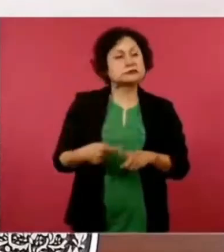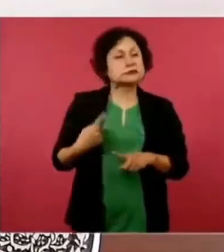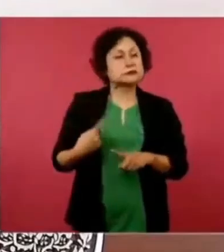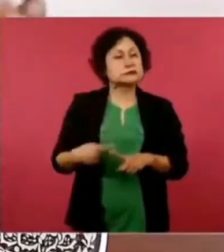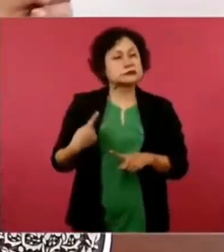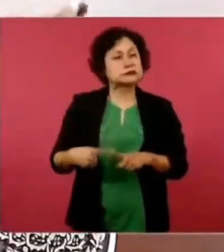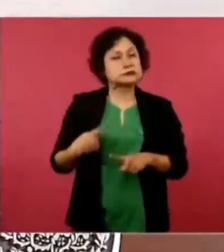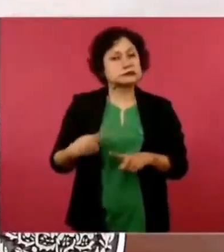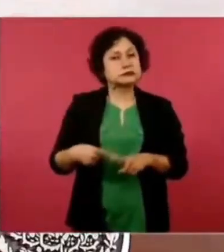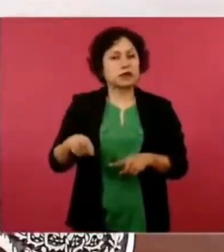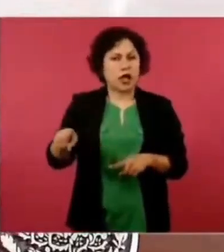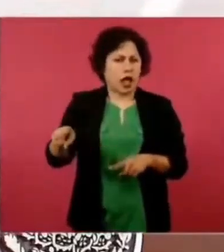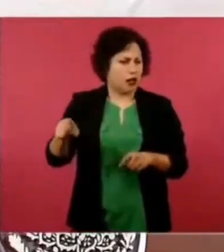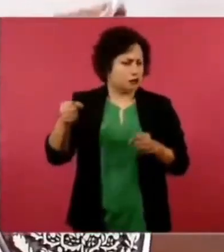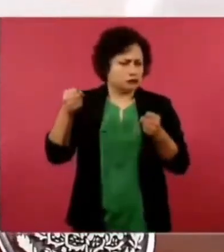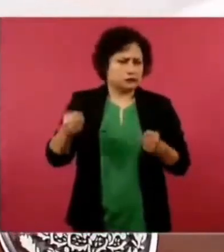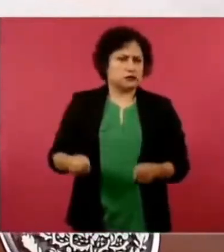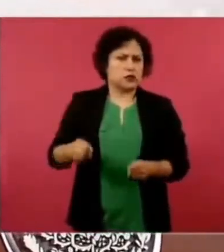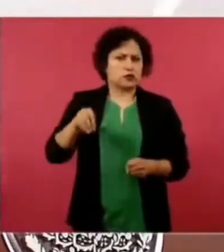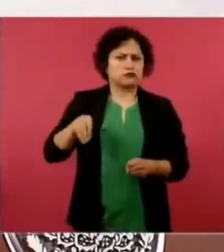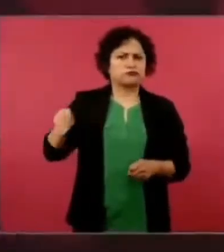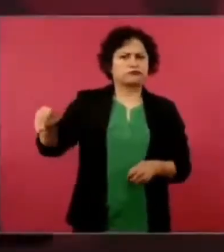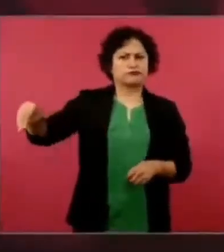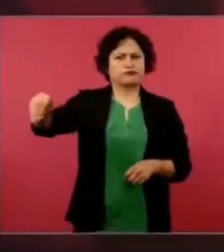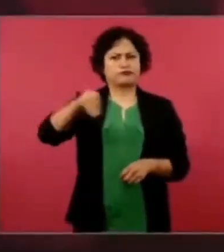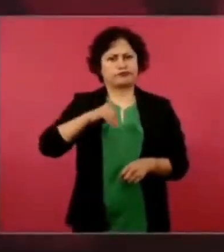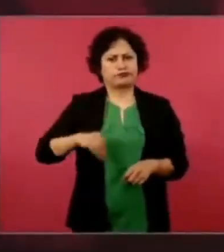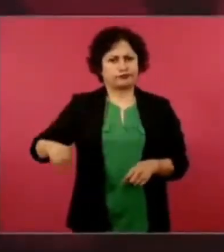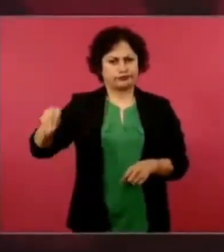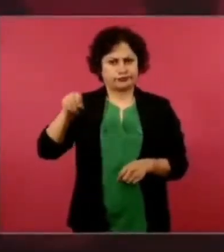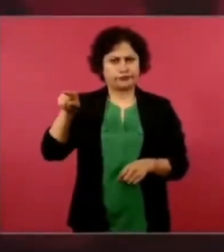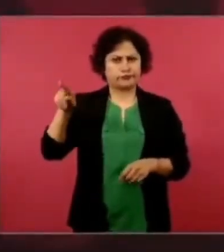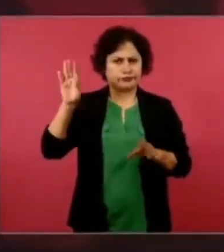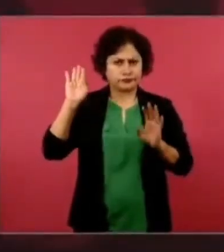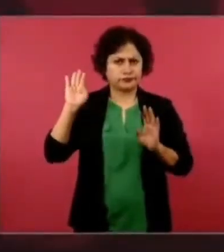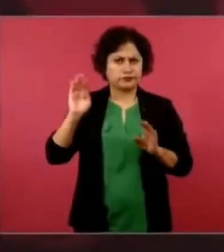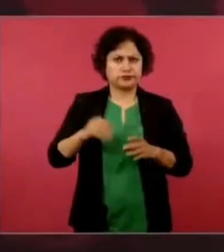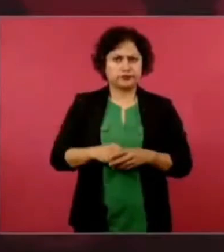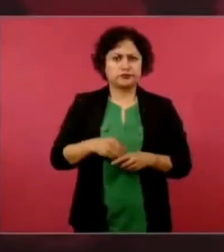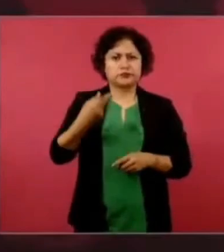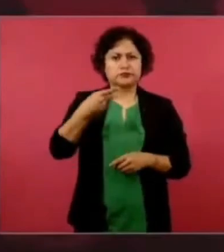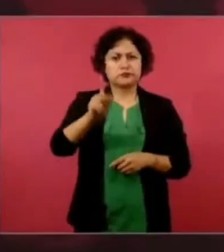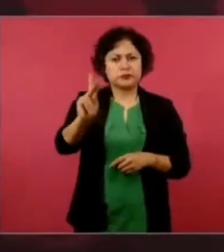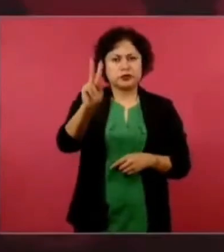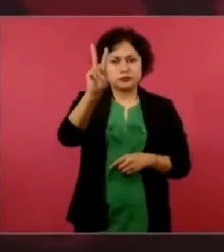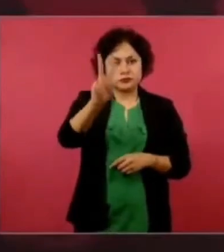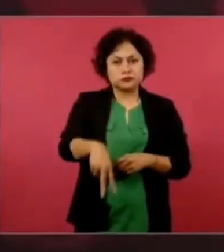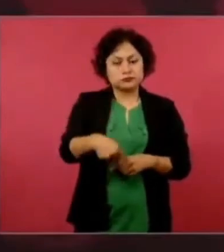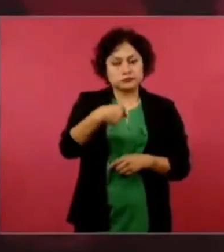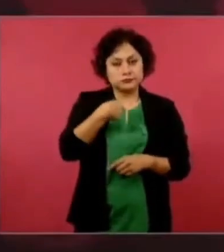Deben haber muchos, ¿no? Varios, para no ser injusto. Pero me consta